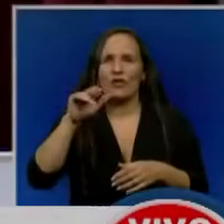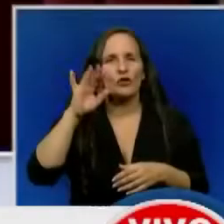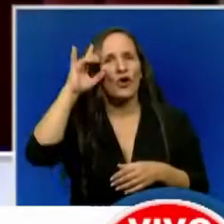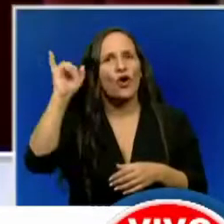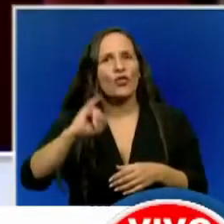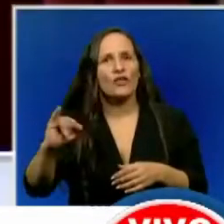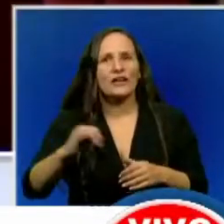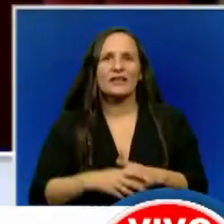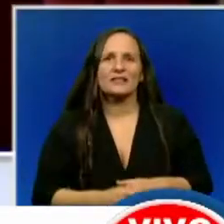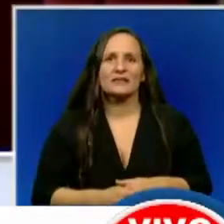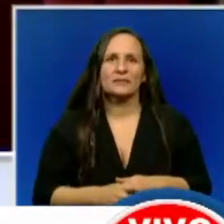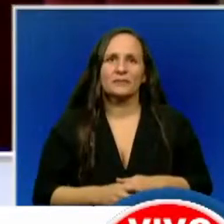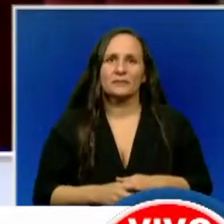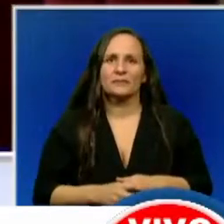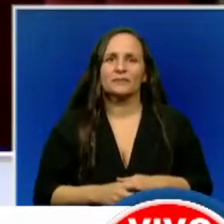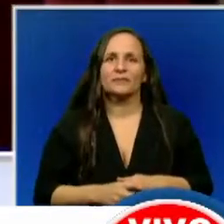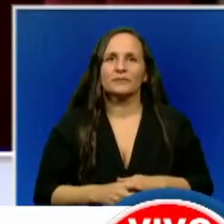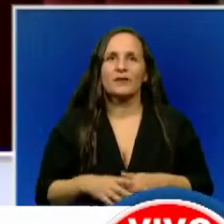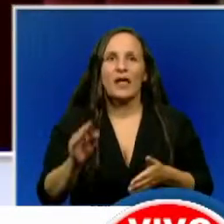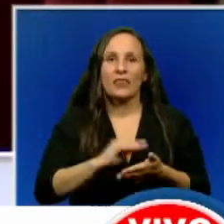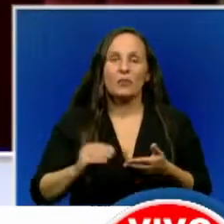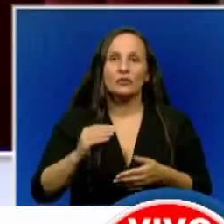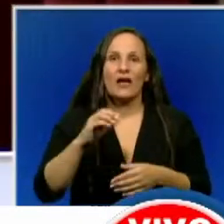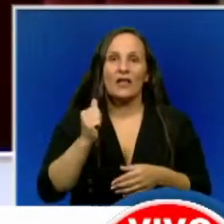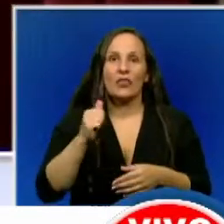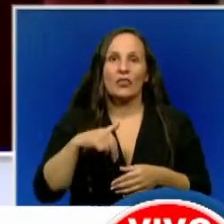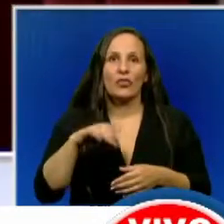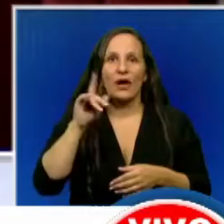En uso de la palabra, el diputado Andrés Sotos.